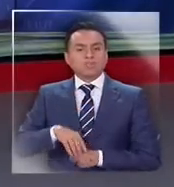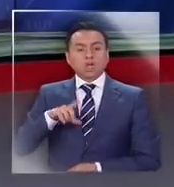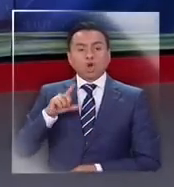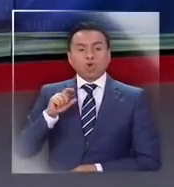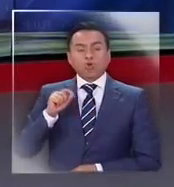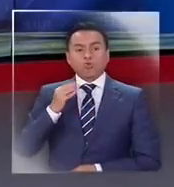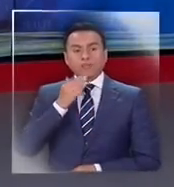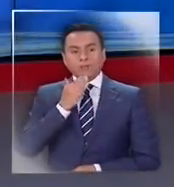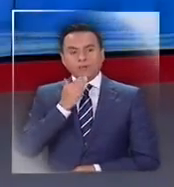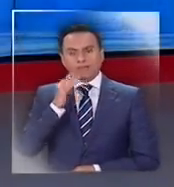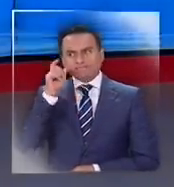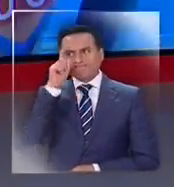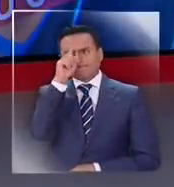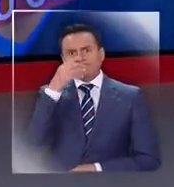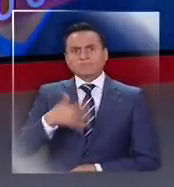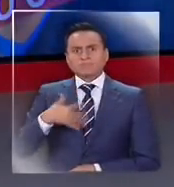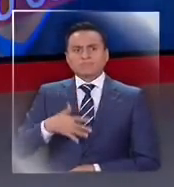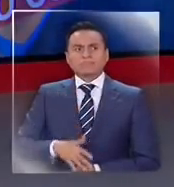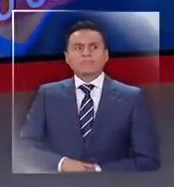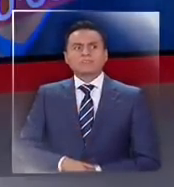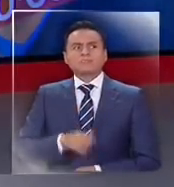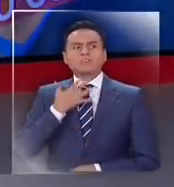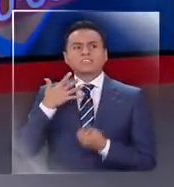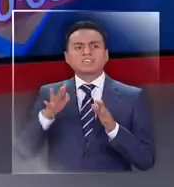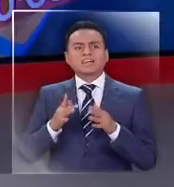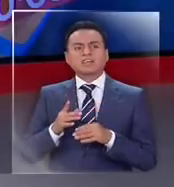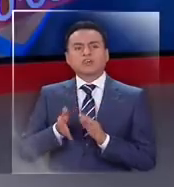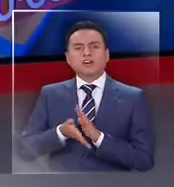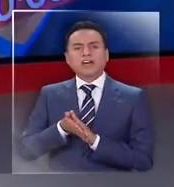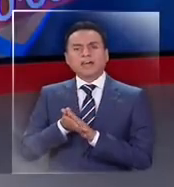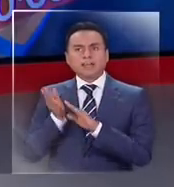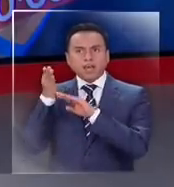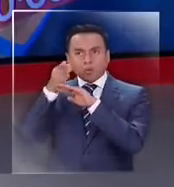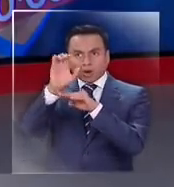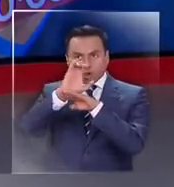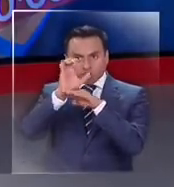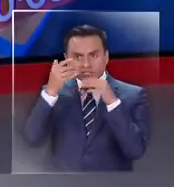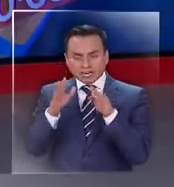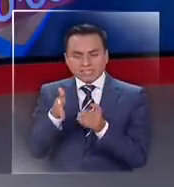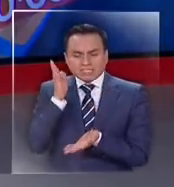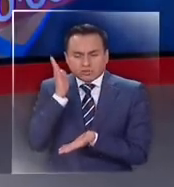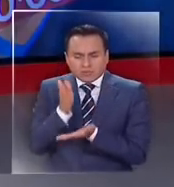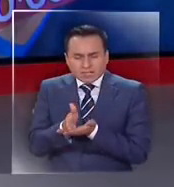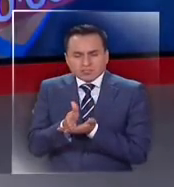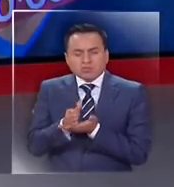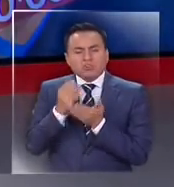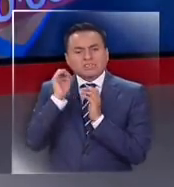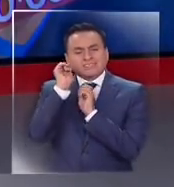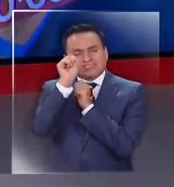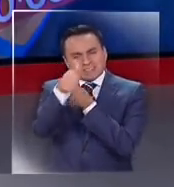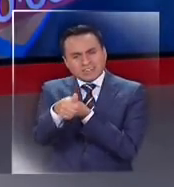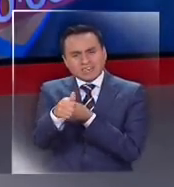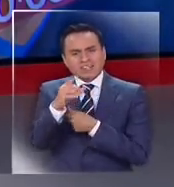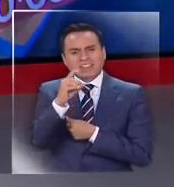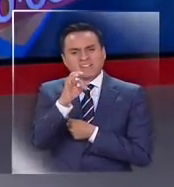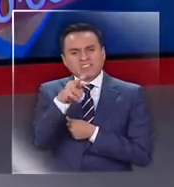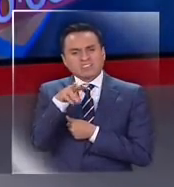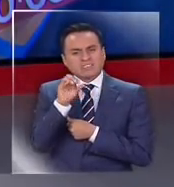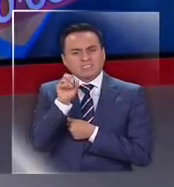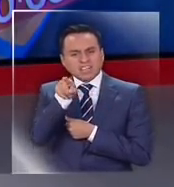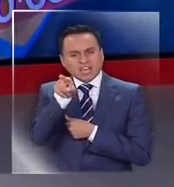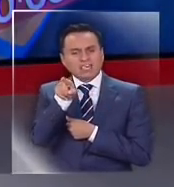Colo también está complicado porque ya llegó a Ecuador. Tiene la obligación de ganarle a Delfín en